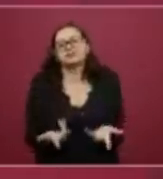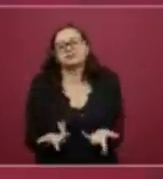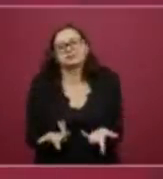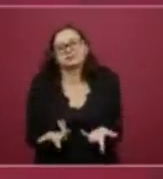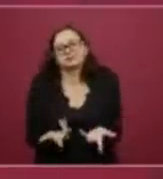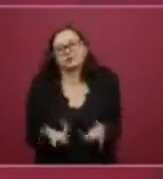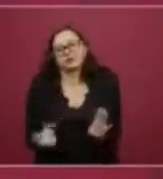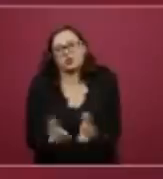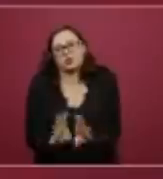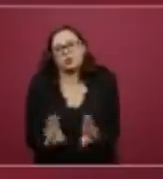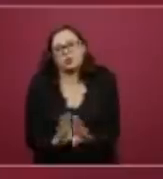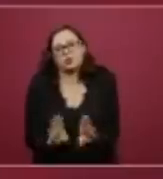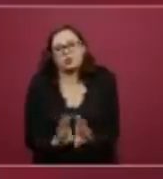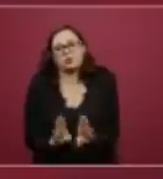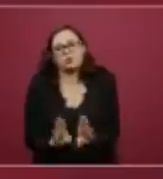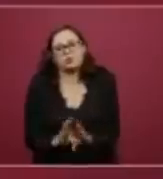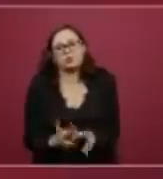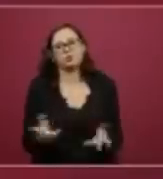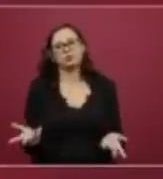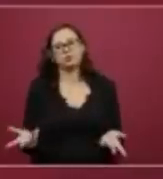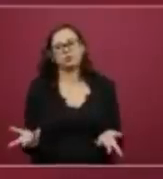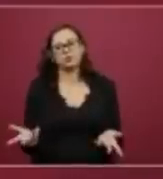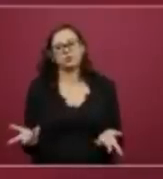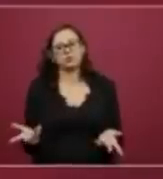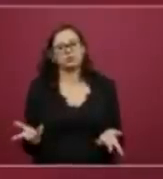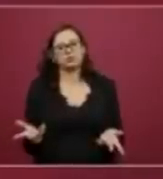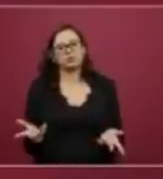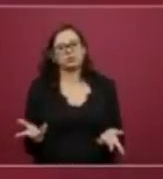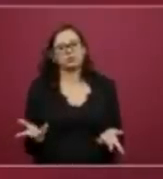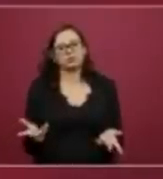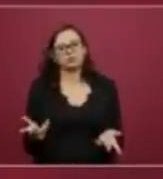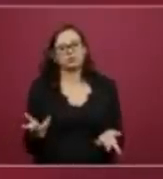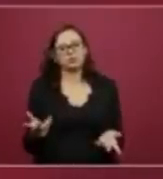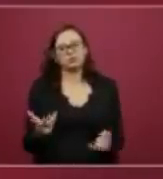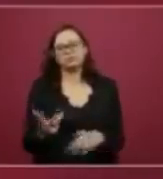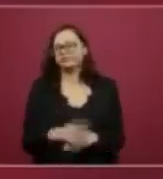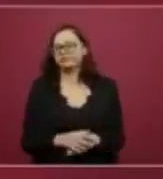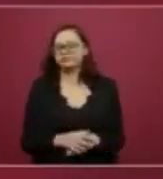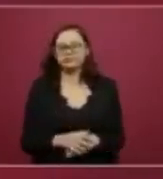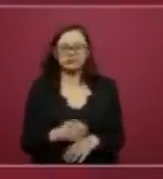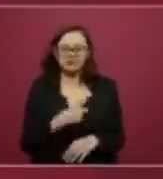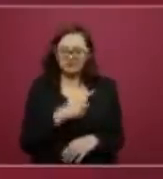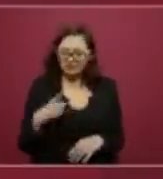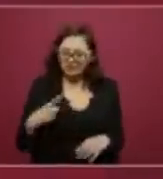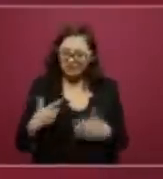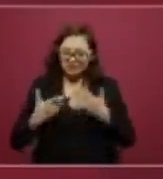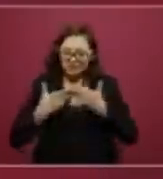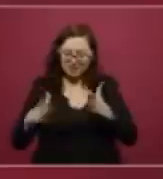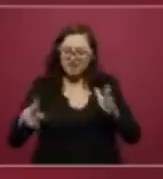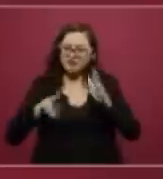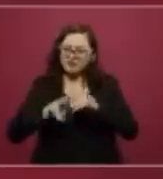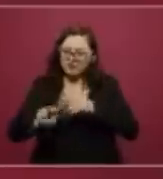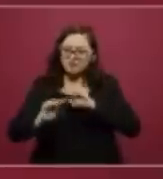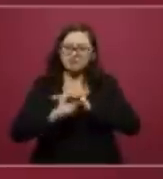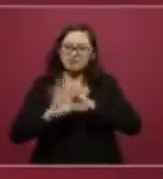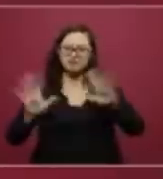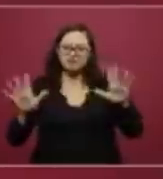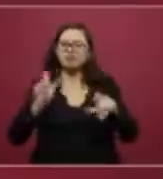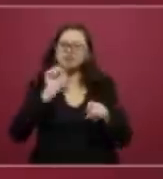obligados, la vida pública tiene que ser cada vez más pública. Es un buen debate esto.